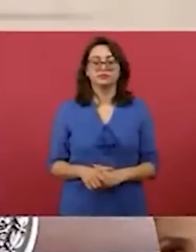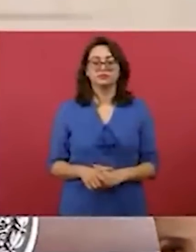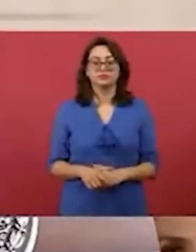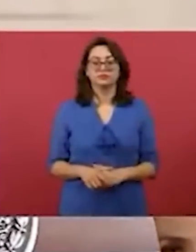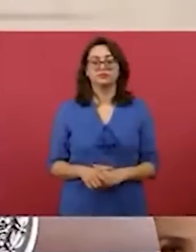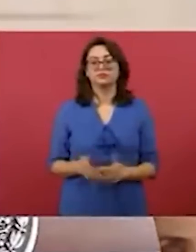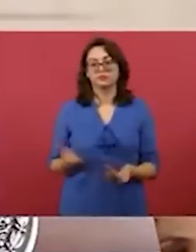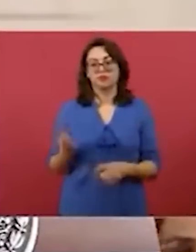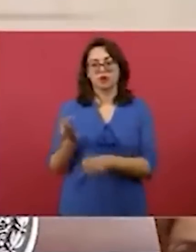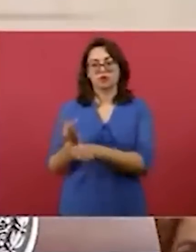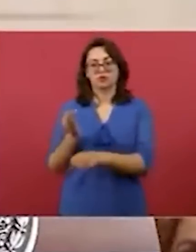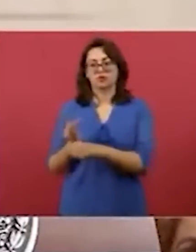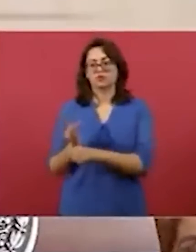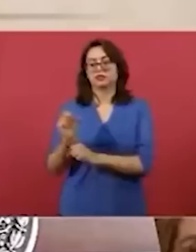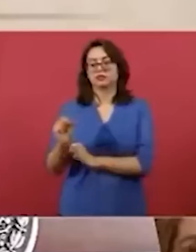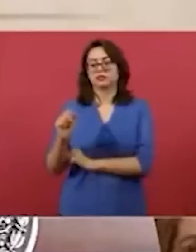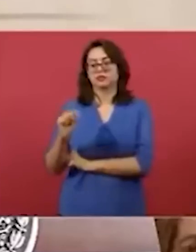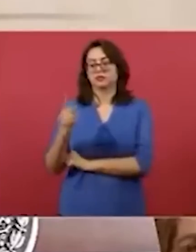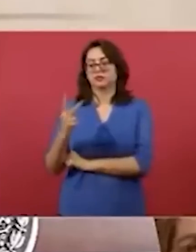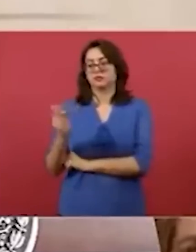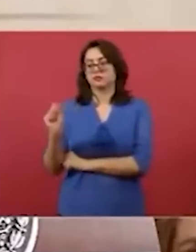actual secretaria de Trabajo.